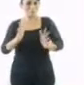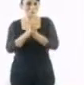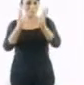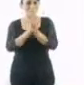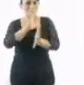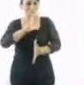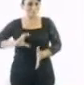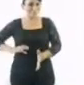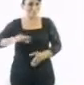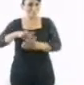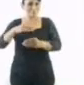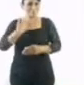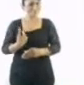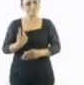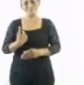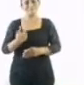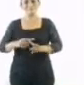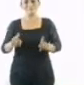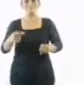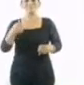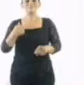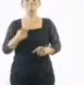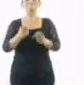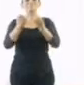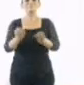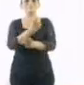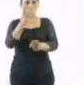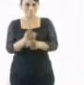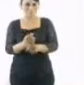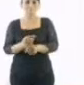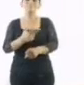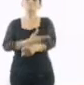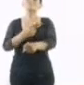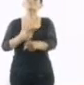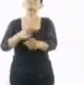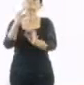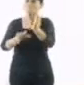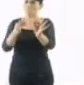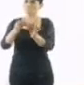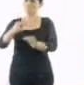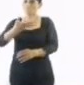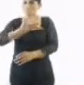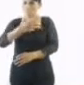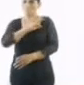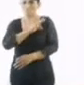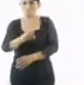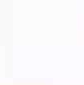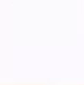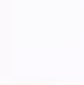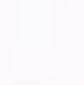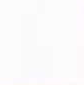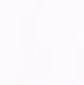campaña. Conmigo tendrás seguridad, honestidad y eficacia.